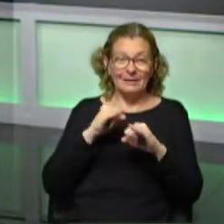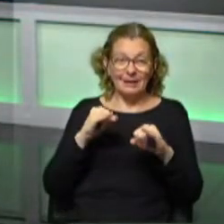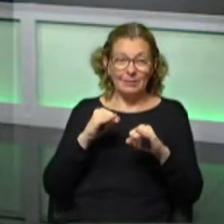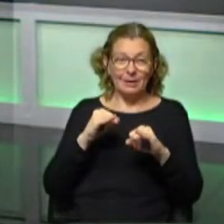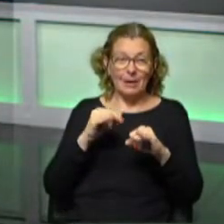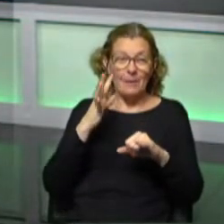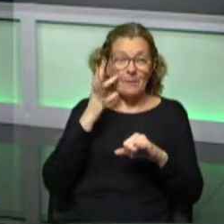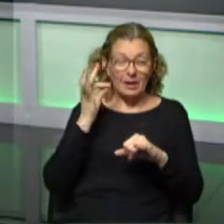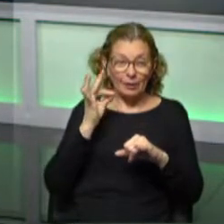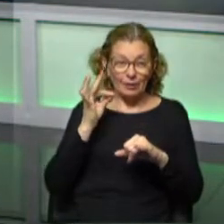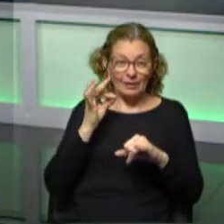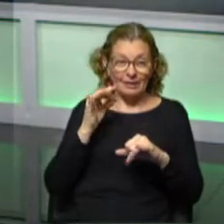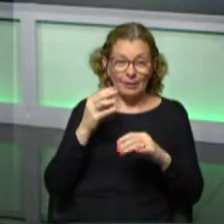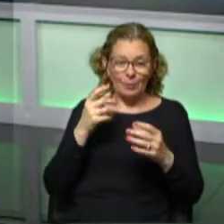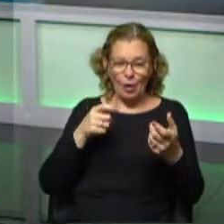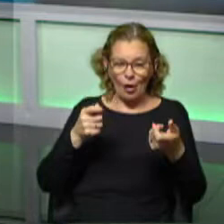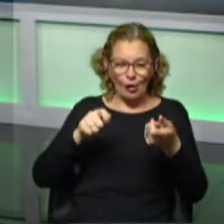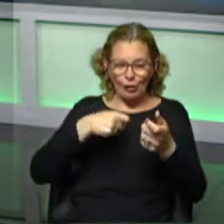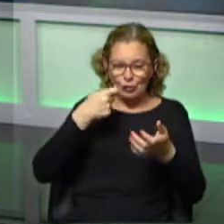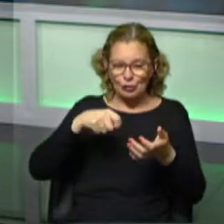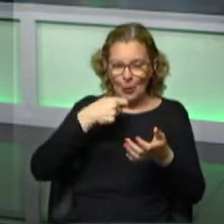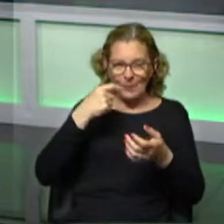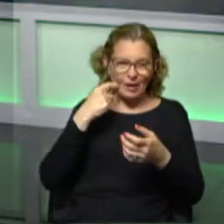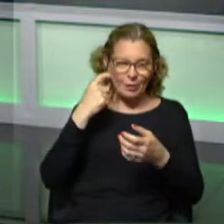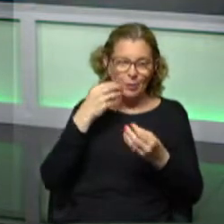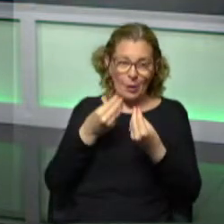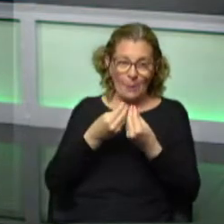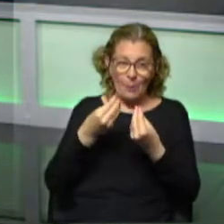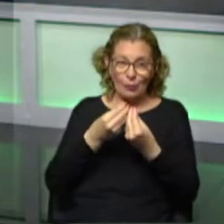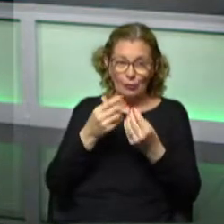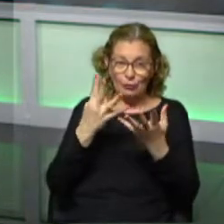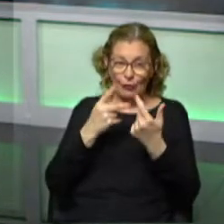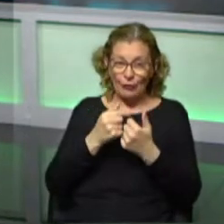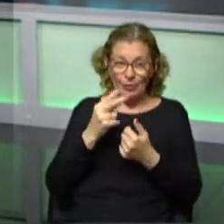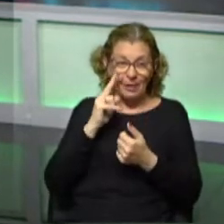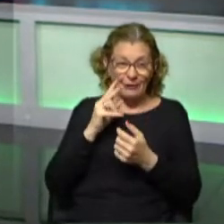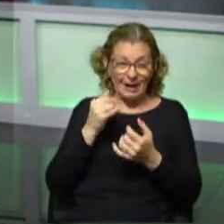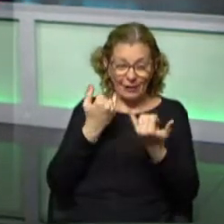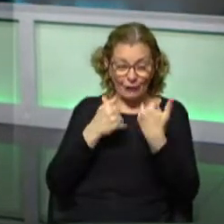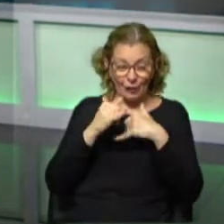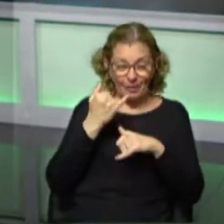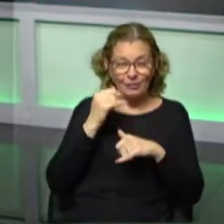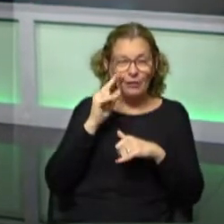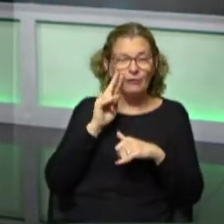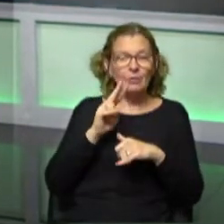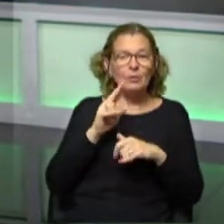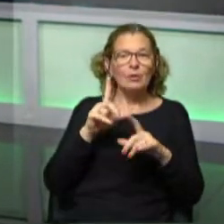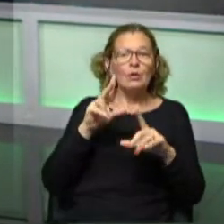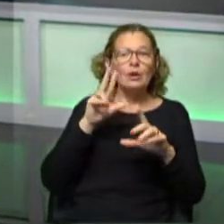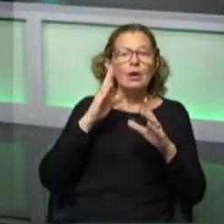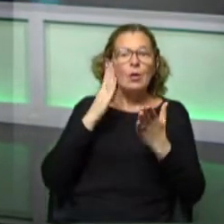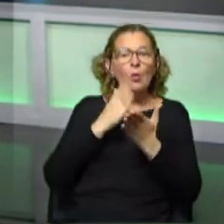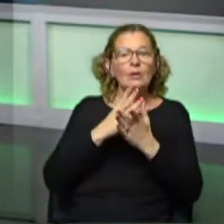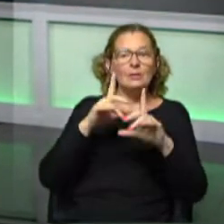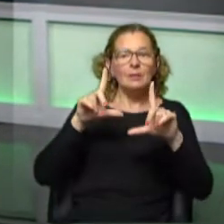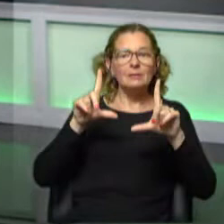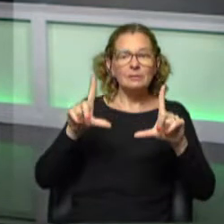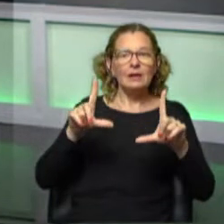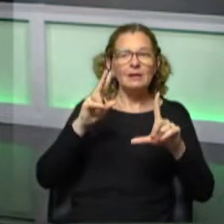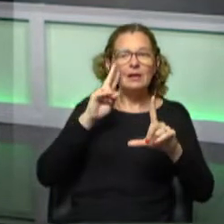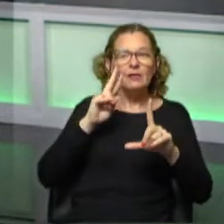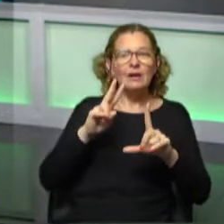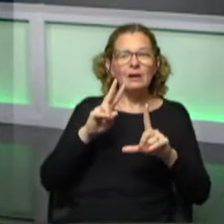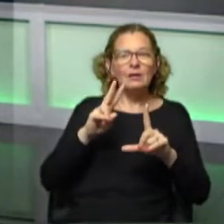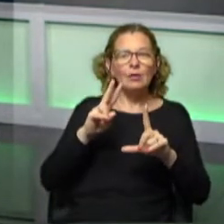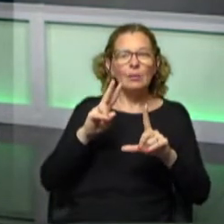Perdón en que ha sido una sopa de números pero teníamos bastantes forma de disgregar la información lo que tenemos en la última placa tiene que